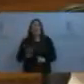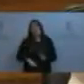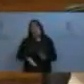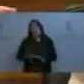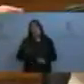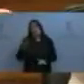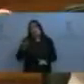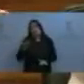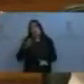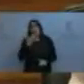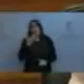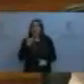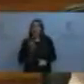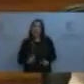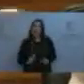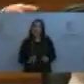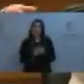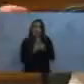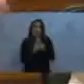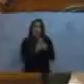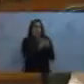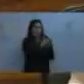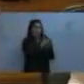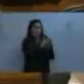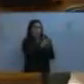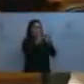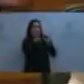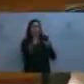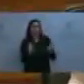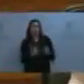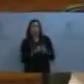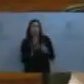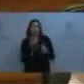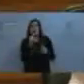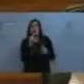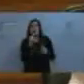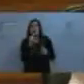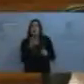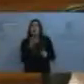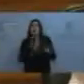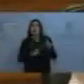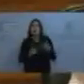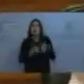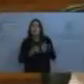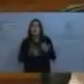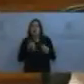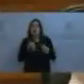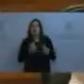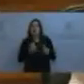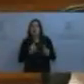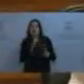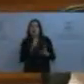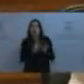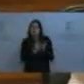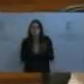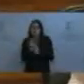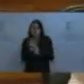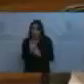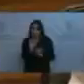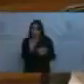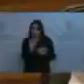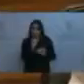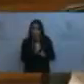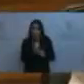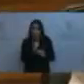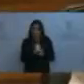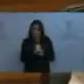aumenta el salario social, que su compañera de Asuntos Sociales dice que es porque tenemos más protección social. No, no, no. Es porque el servicio, el SEPEPA, es el servicio de